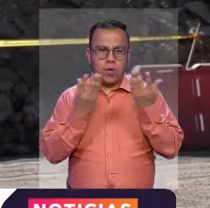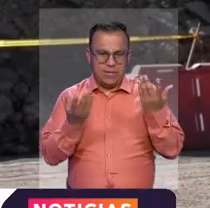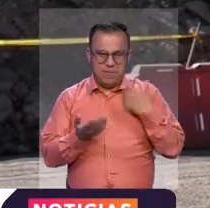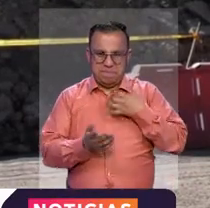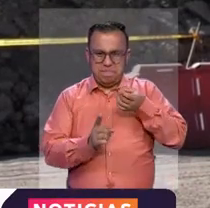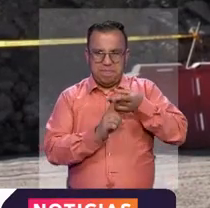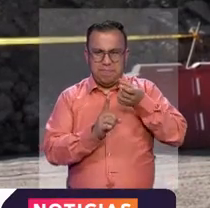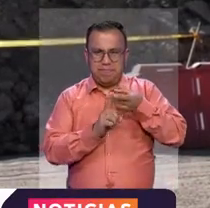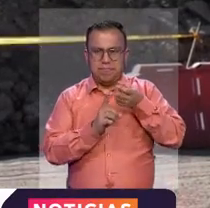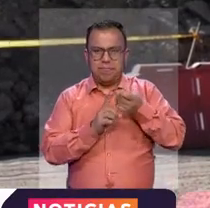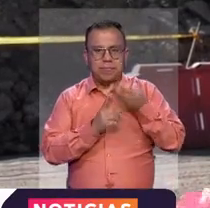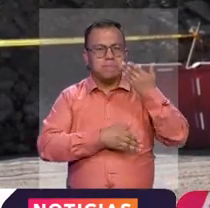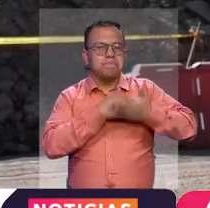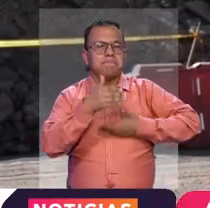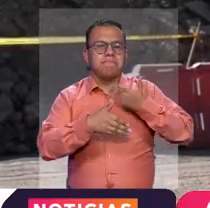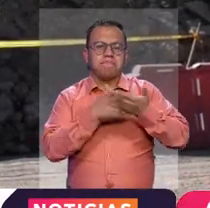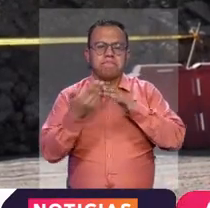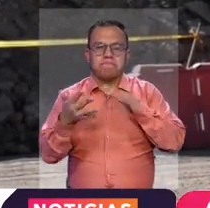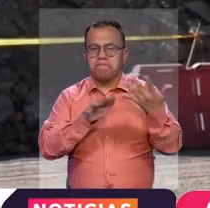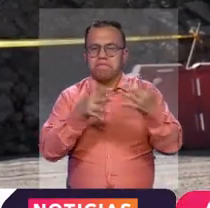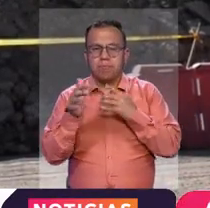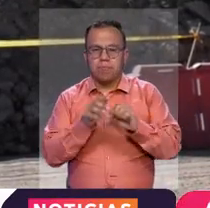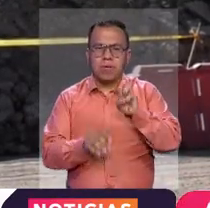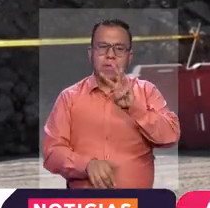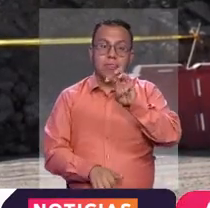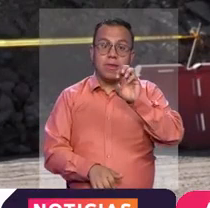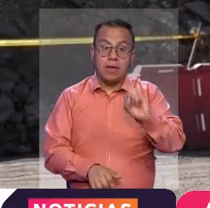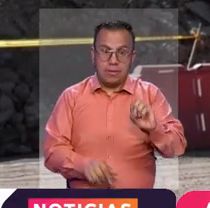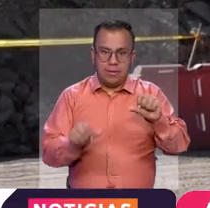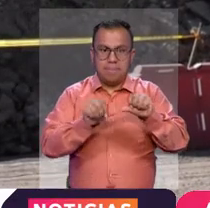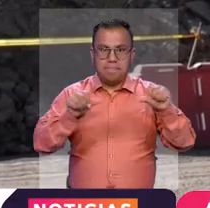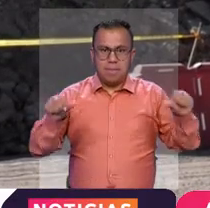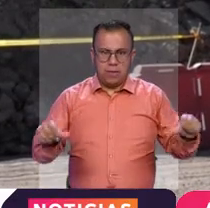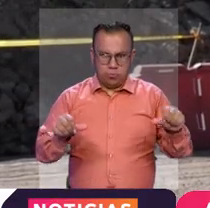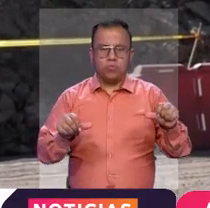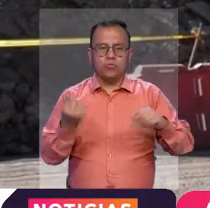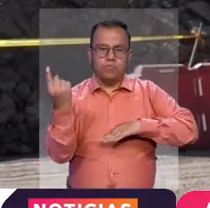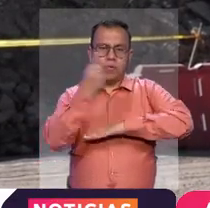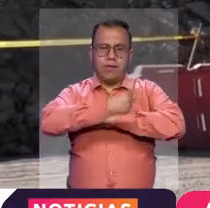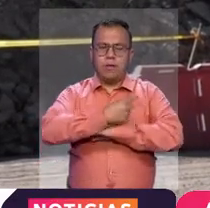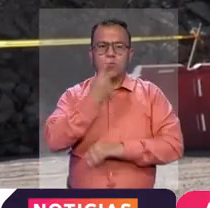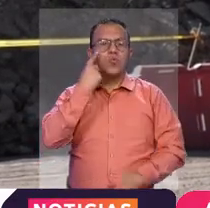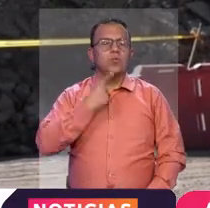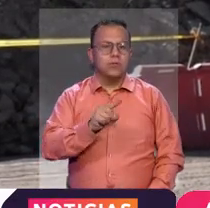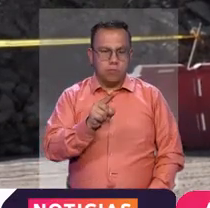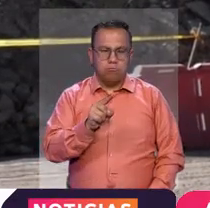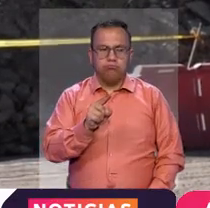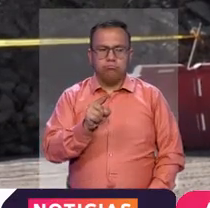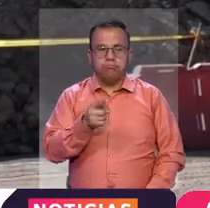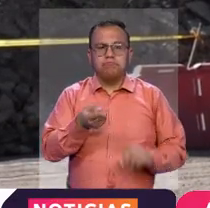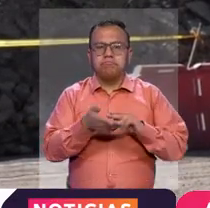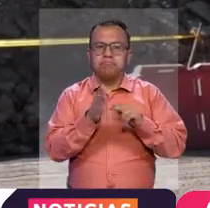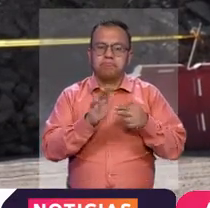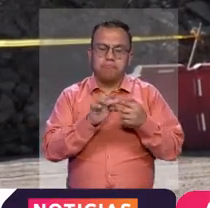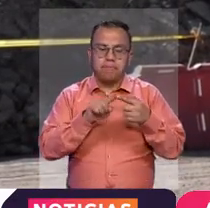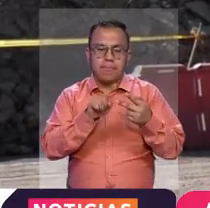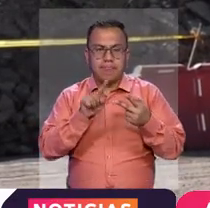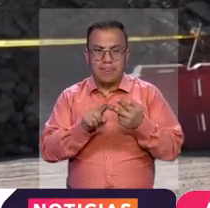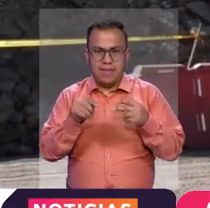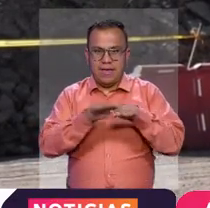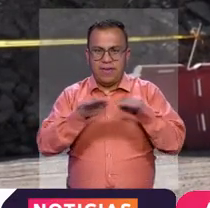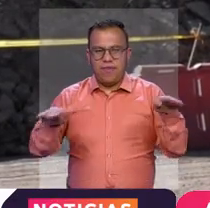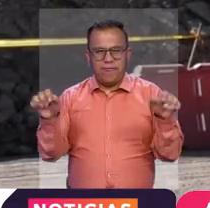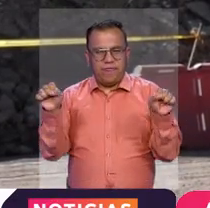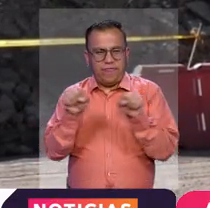concreto que produce más o menos 30 metros cúbicos de concreto diarios y una planta de asfalto en